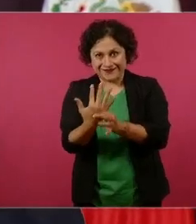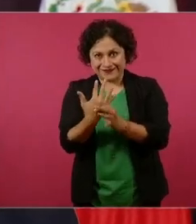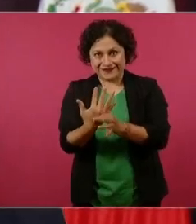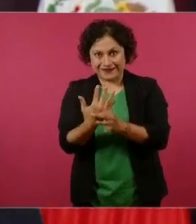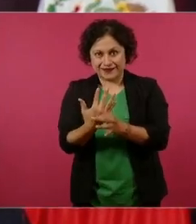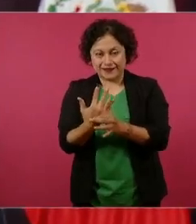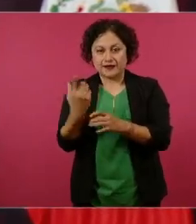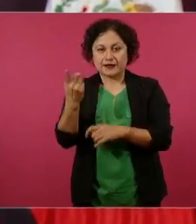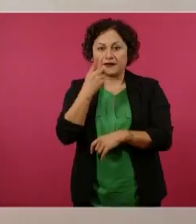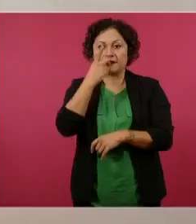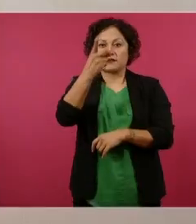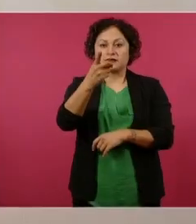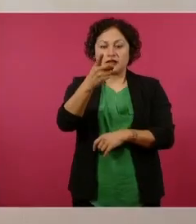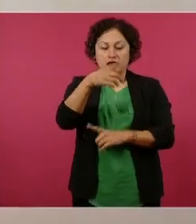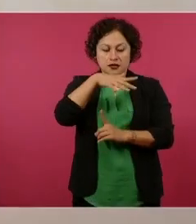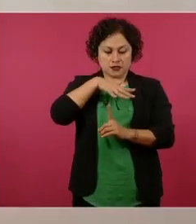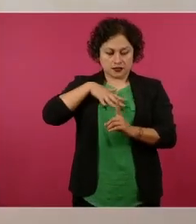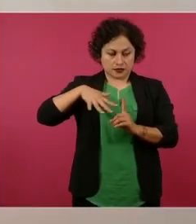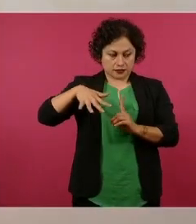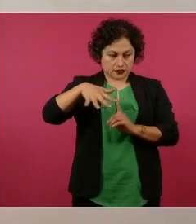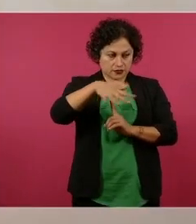voy a cambiar yo.